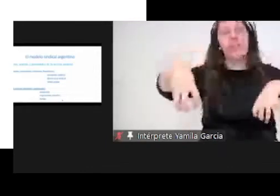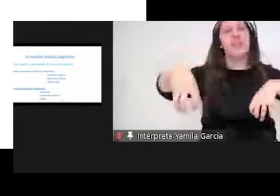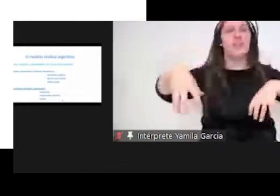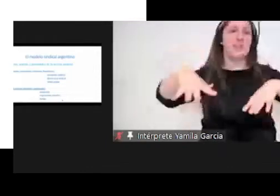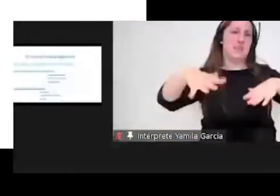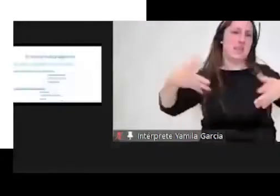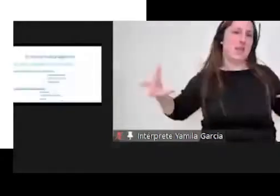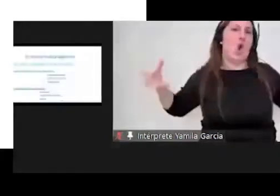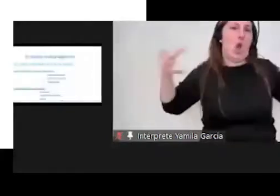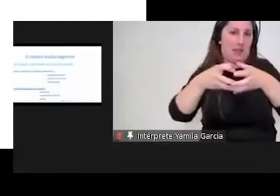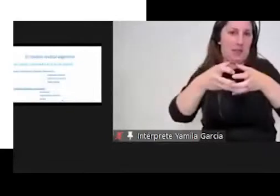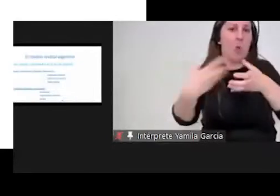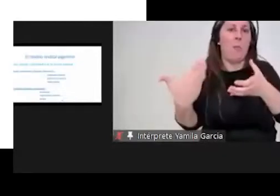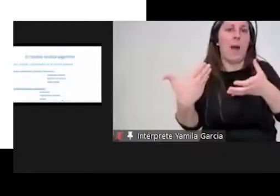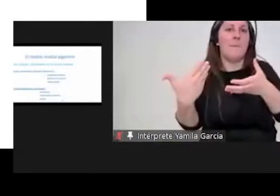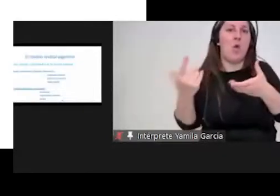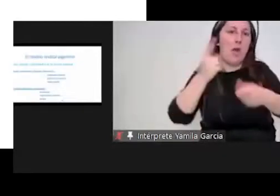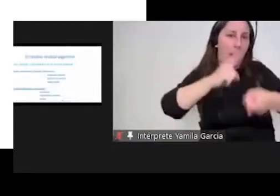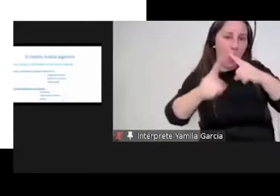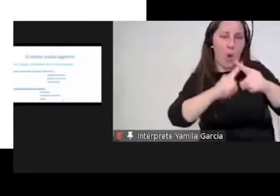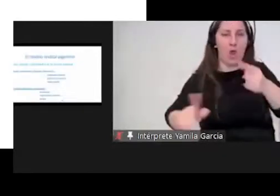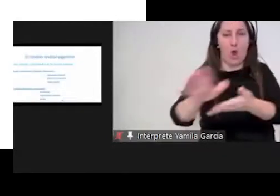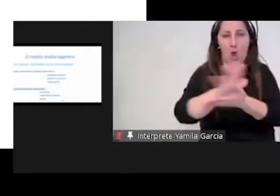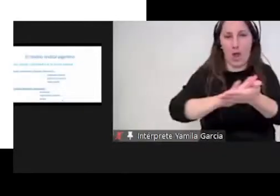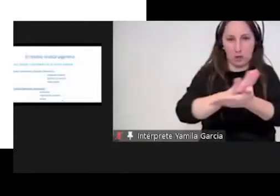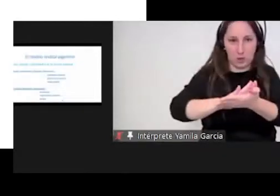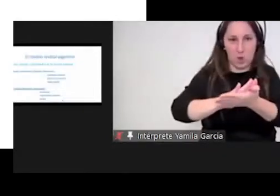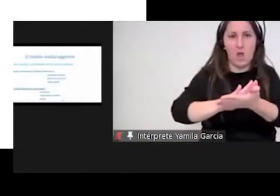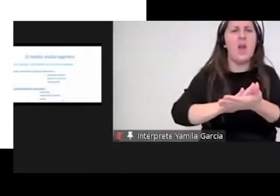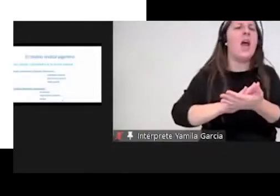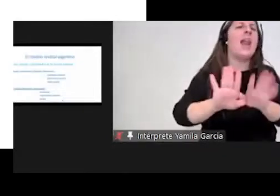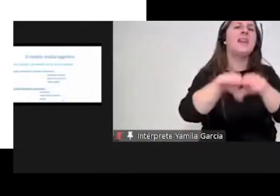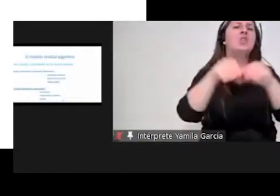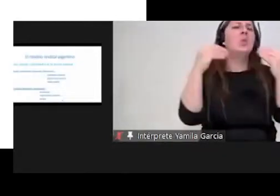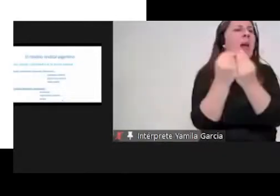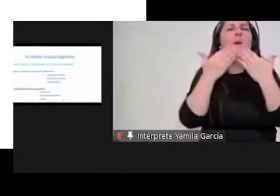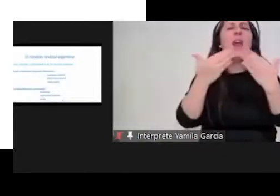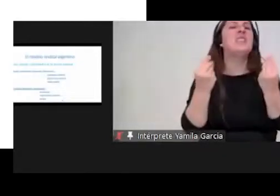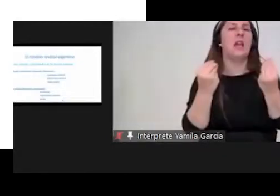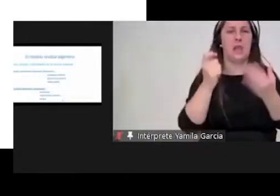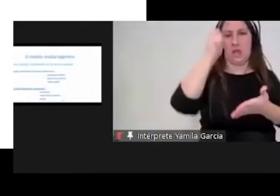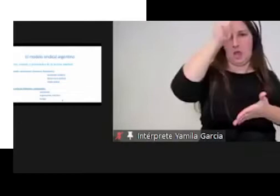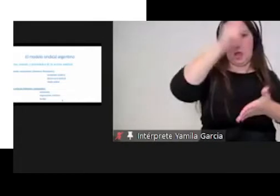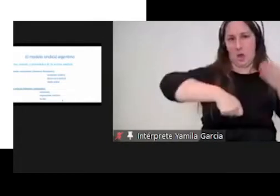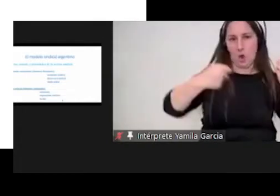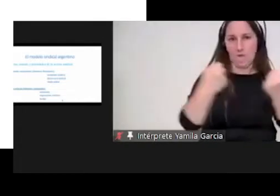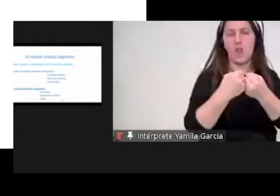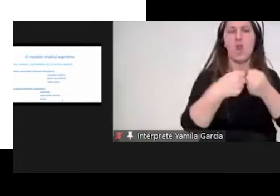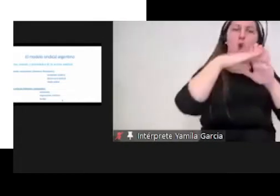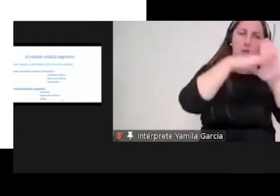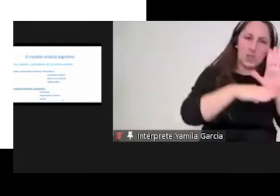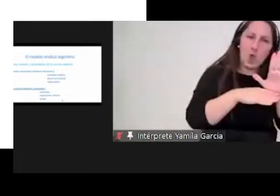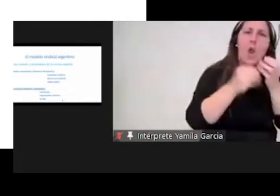negociación. Porque los resultados ustedes los obtienen a través del convenio. Las condiciones, la mejora en